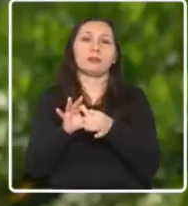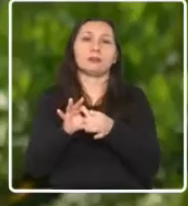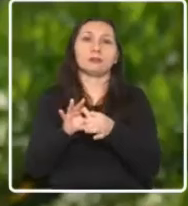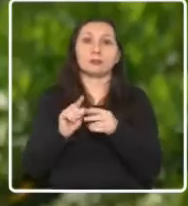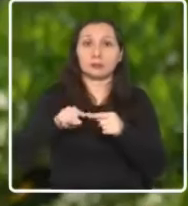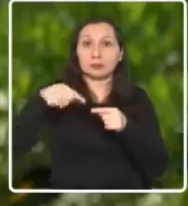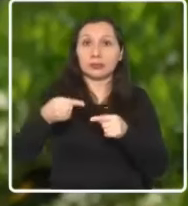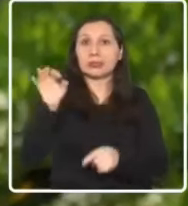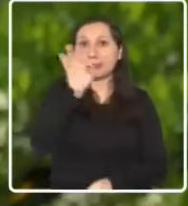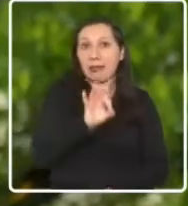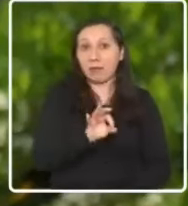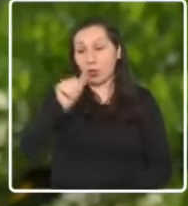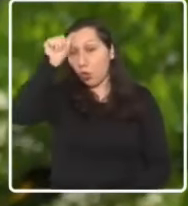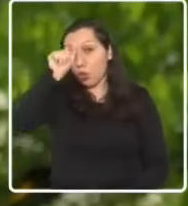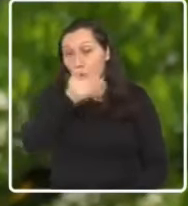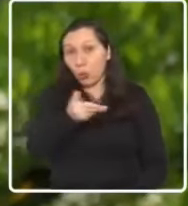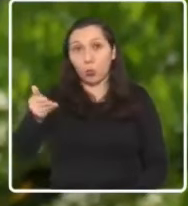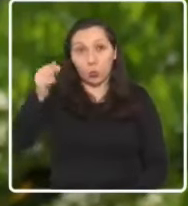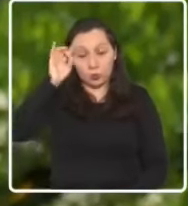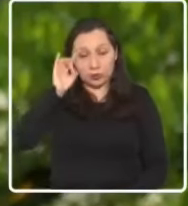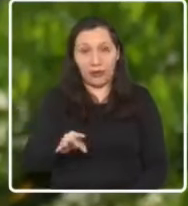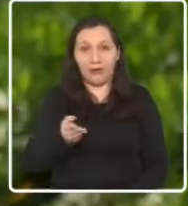Este sábado y domingo, ustedes saben,